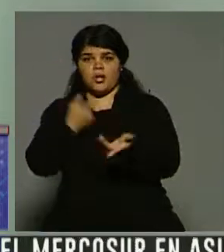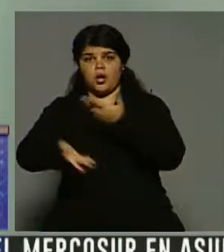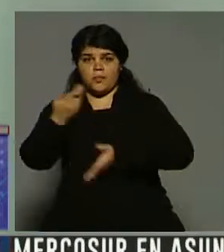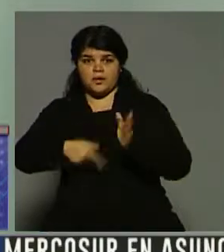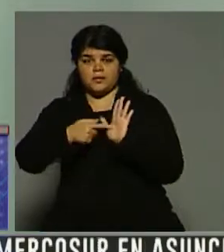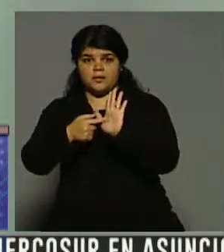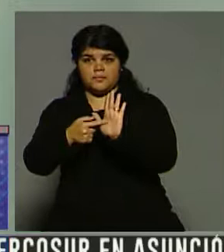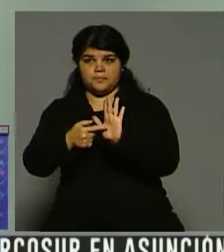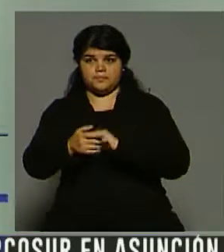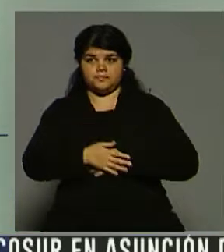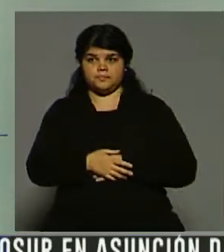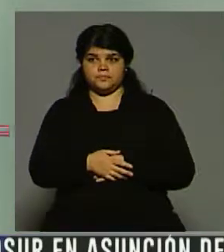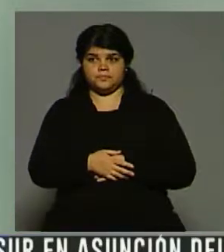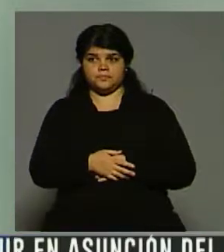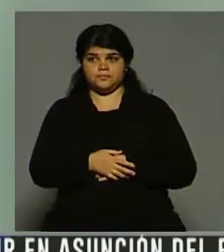ustedes.